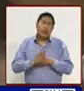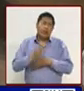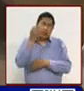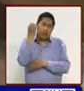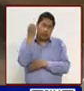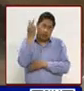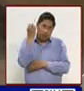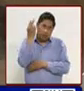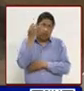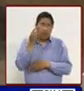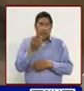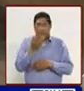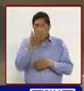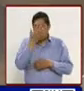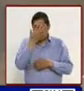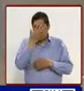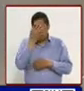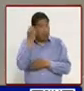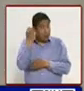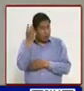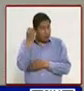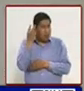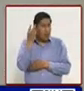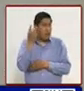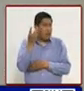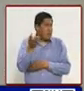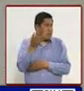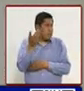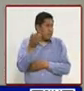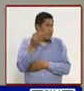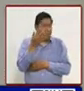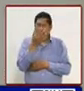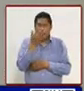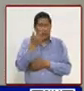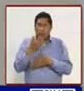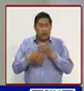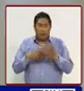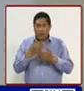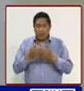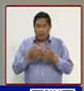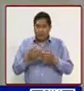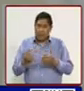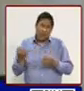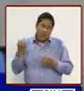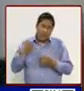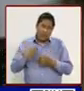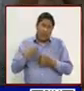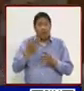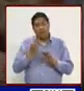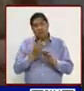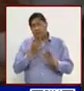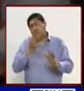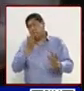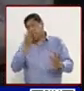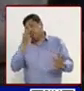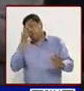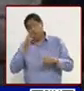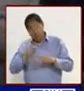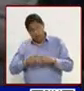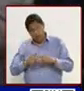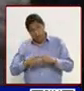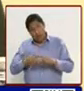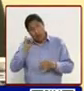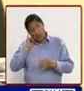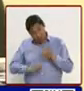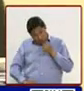Entonces, a las 12 de ese día se va a proceder a registrar, aunque haya una cola aquí pendiente, hasta